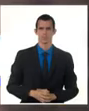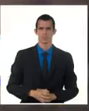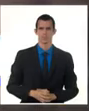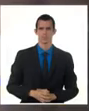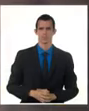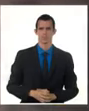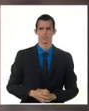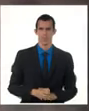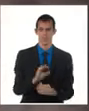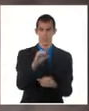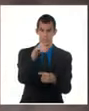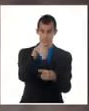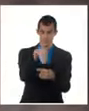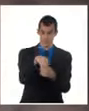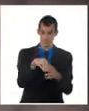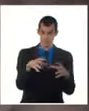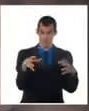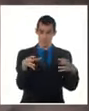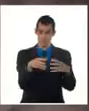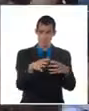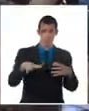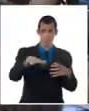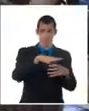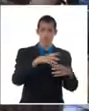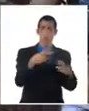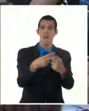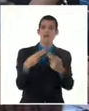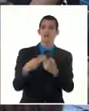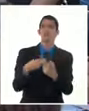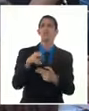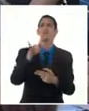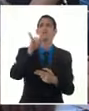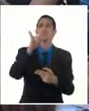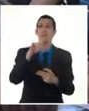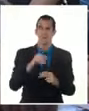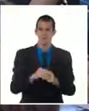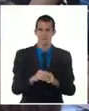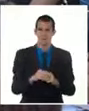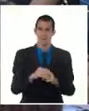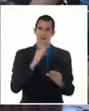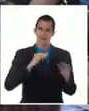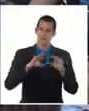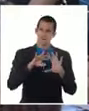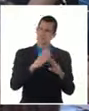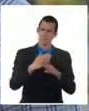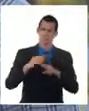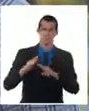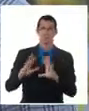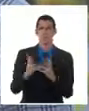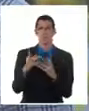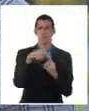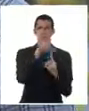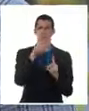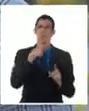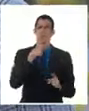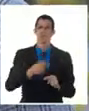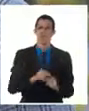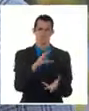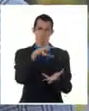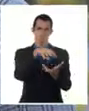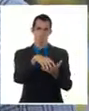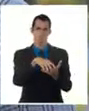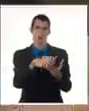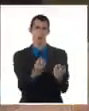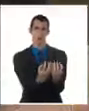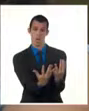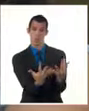sobre temas diversos, entre ellos la gestión ambiental, cambio climático y áreas protegidas. Y habrá